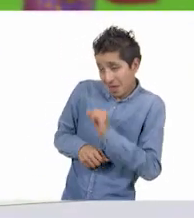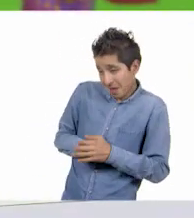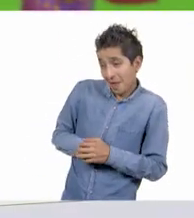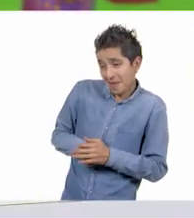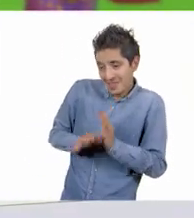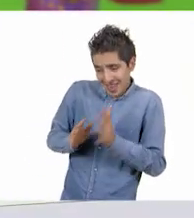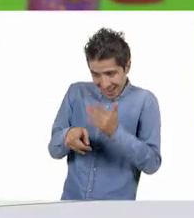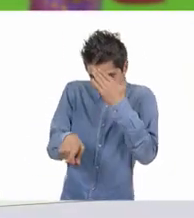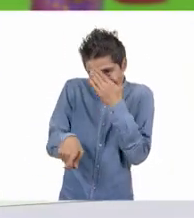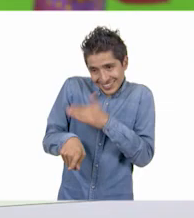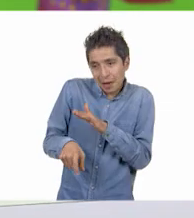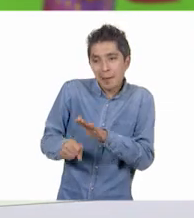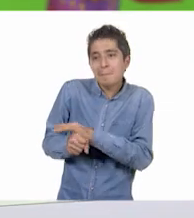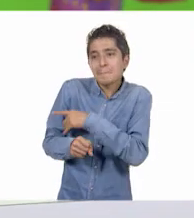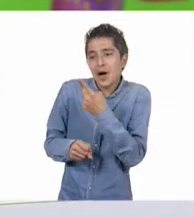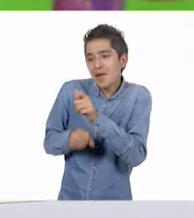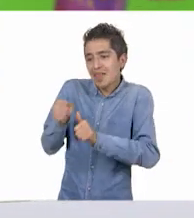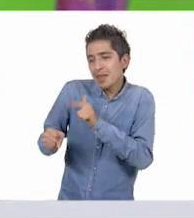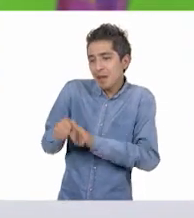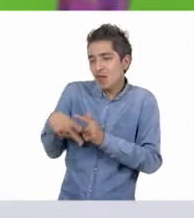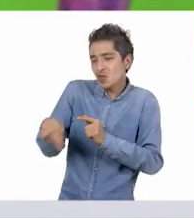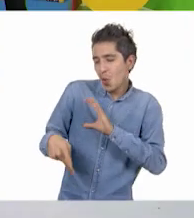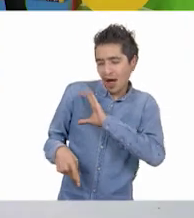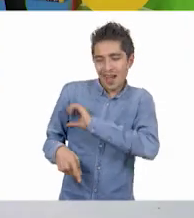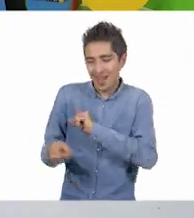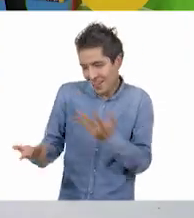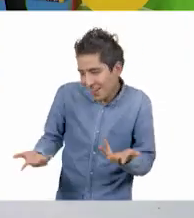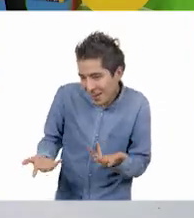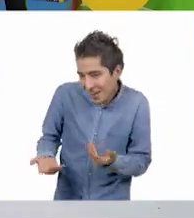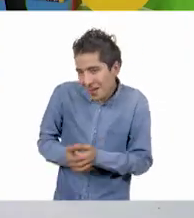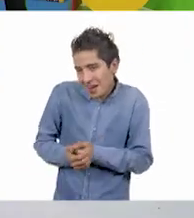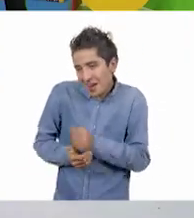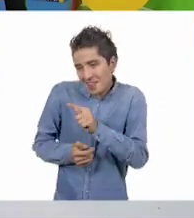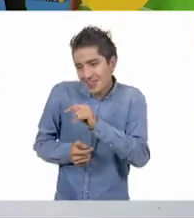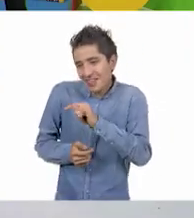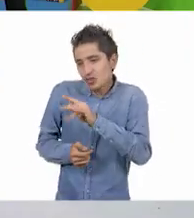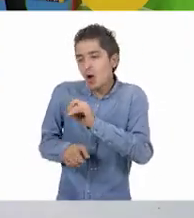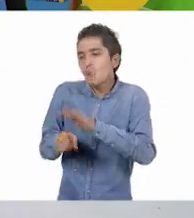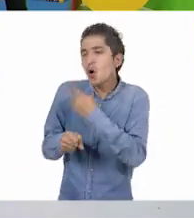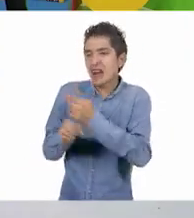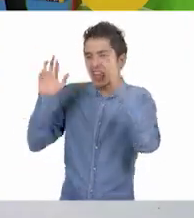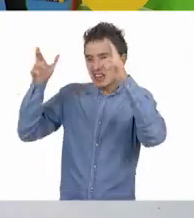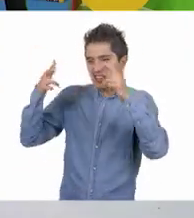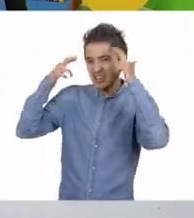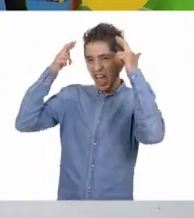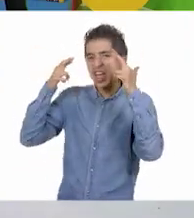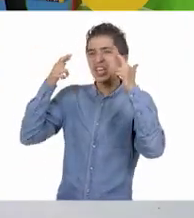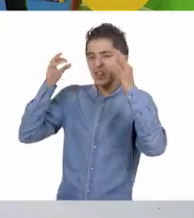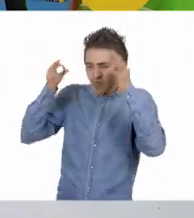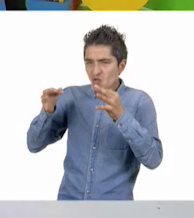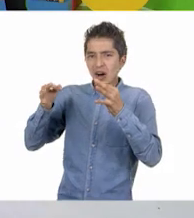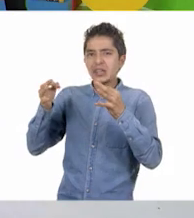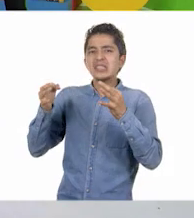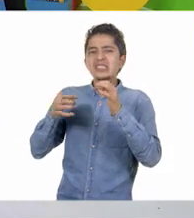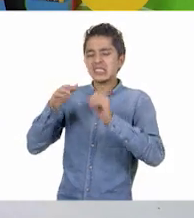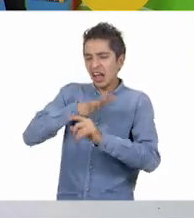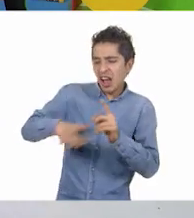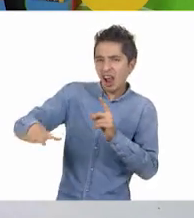ya sabes por qué el león es tu animal favorito, Tito. Lo llaman el rey de la selva. Y a mí también